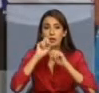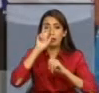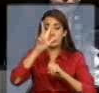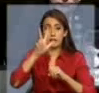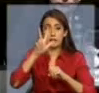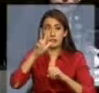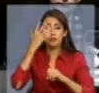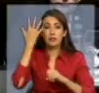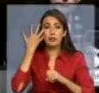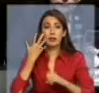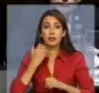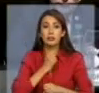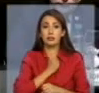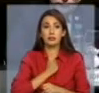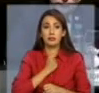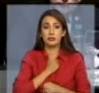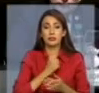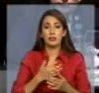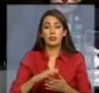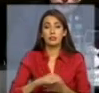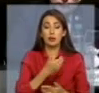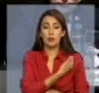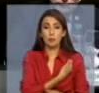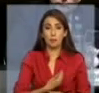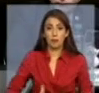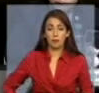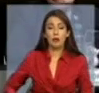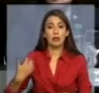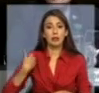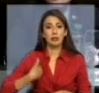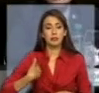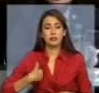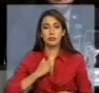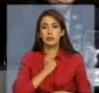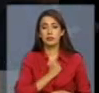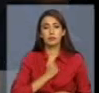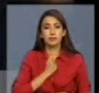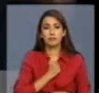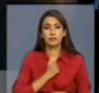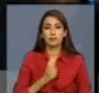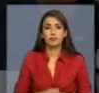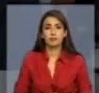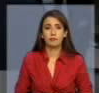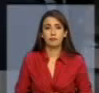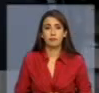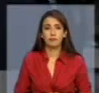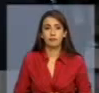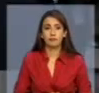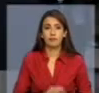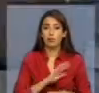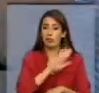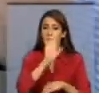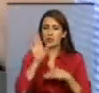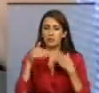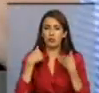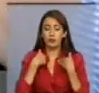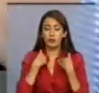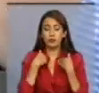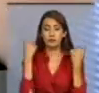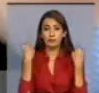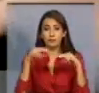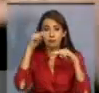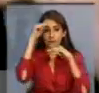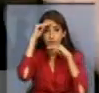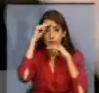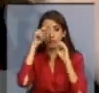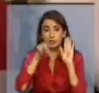duelo, mientras que el presidente Mauricio Macri lamentó lo sucedido. Creo que todos quedamos muy golpeados, muy duro, muy duro.